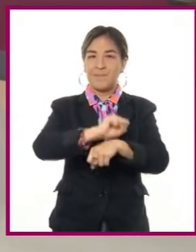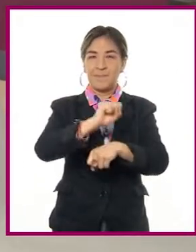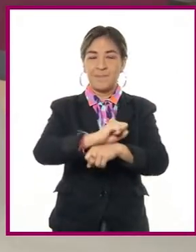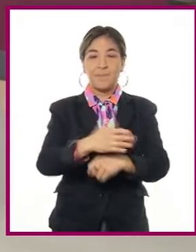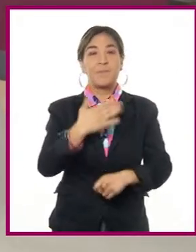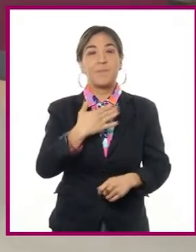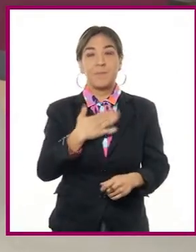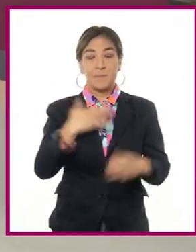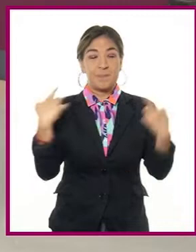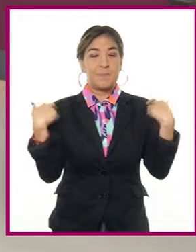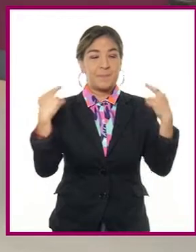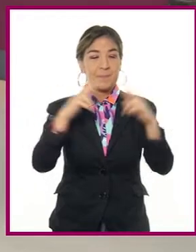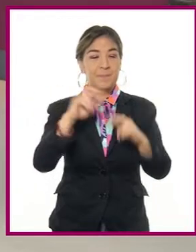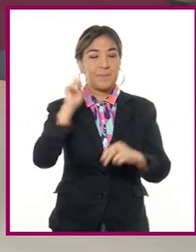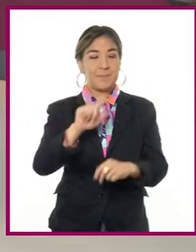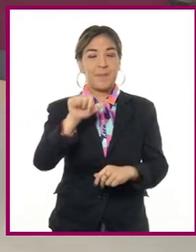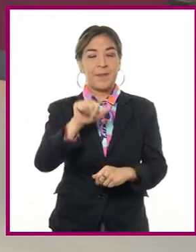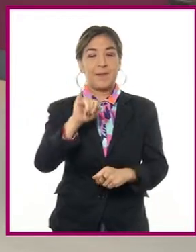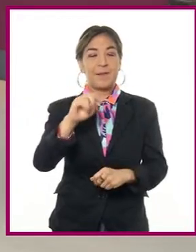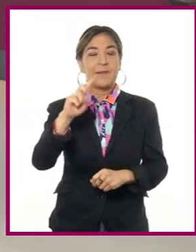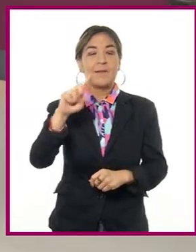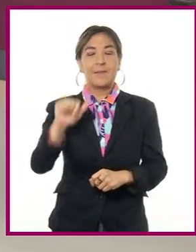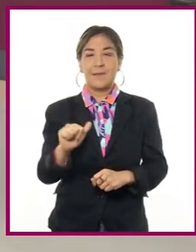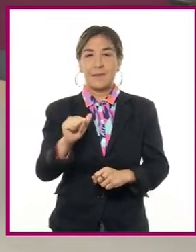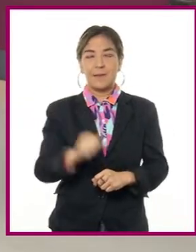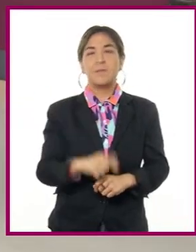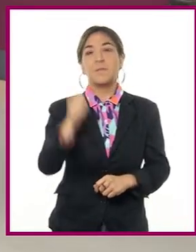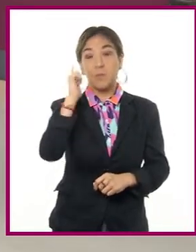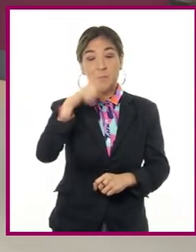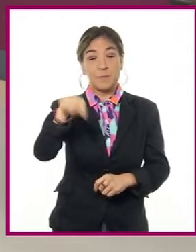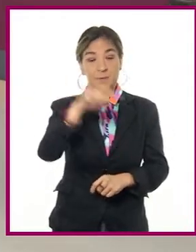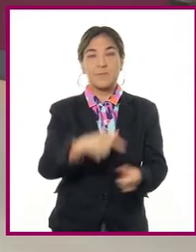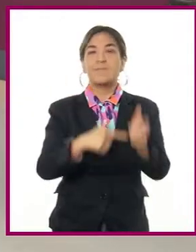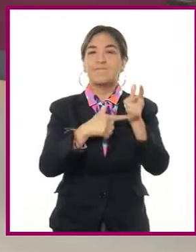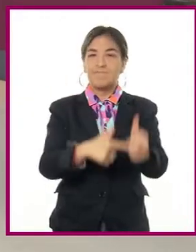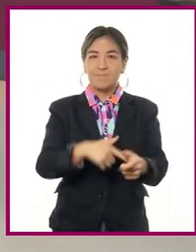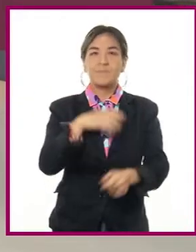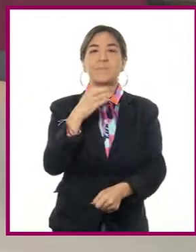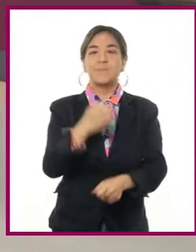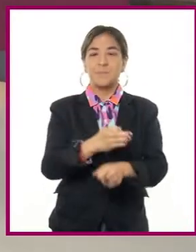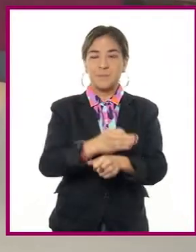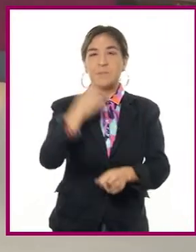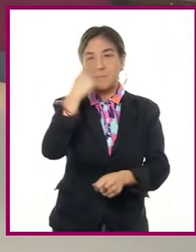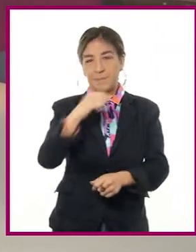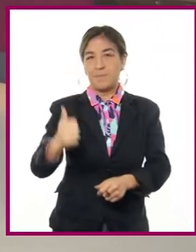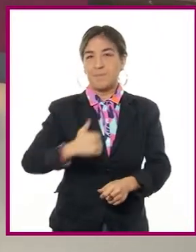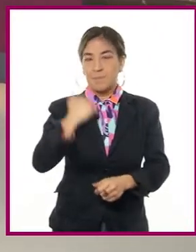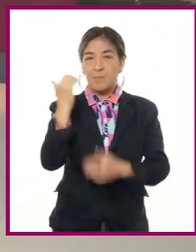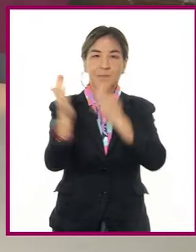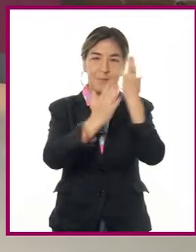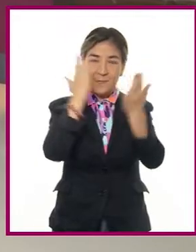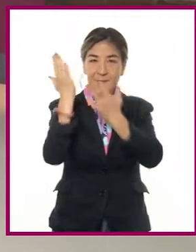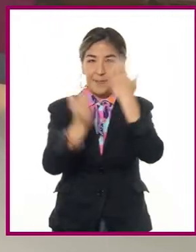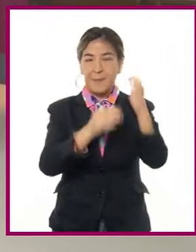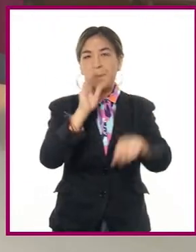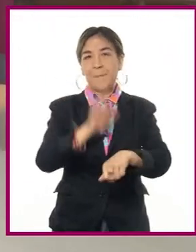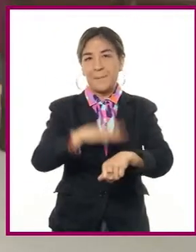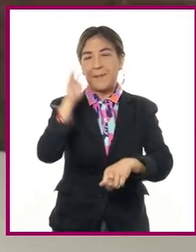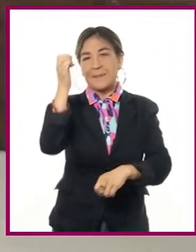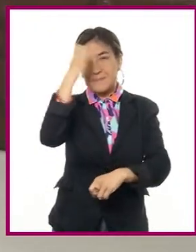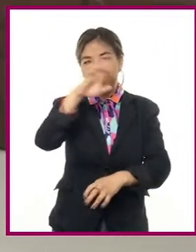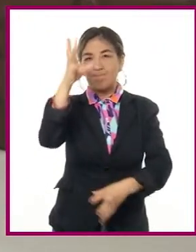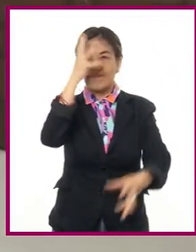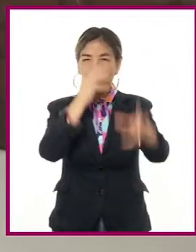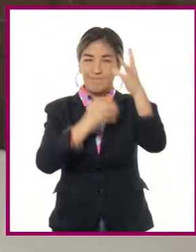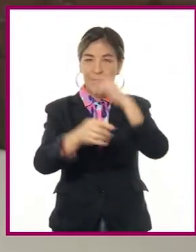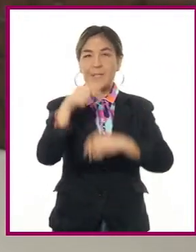la maestra Aida Montes de Oca y espero que continúen aprovechando la oportunidad de estudiar y adquirir nuevos conocimientos